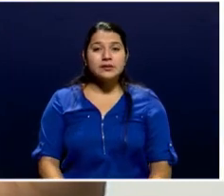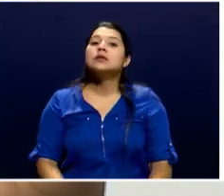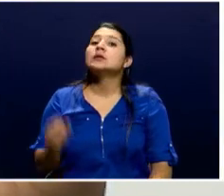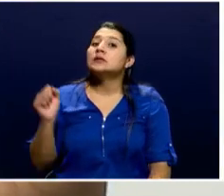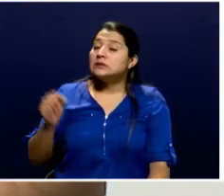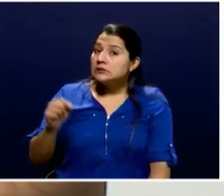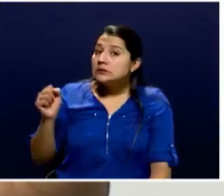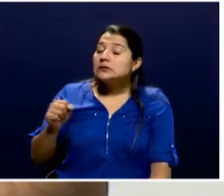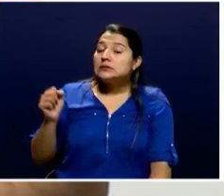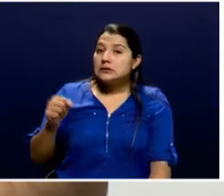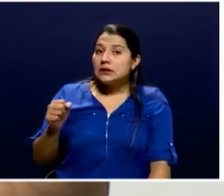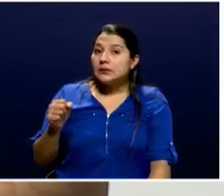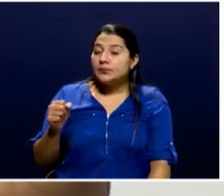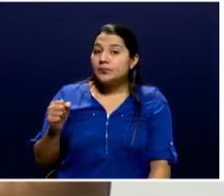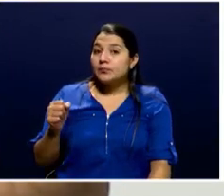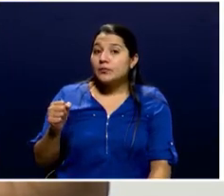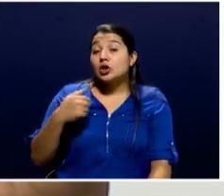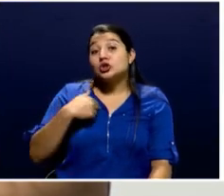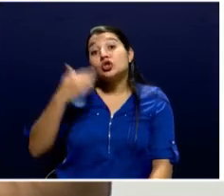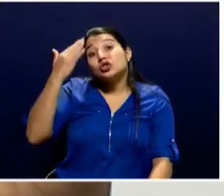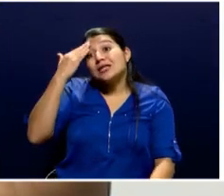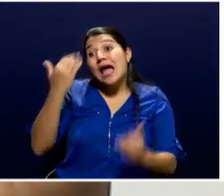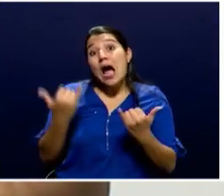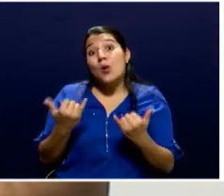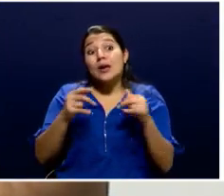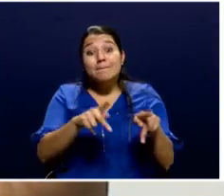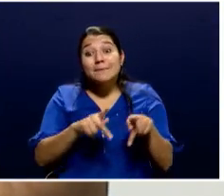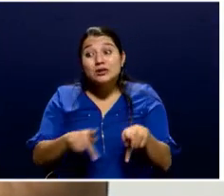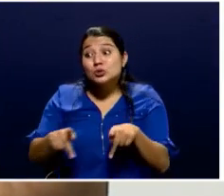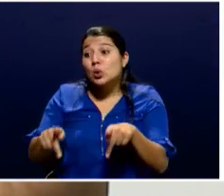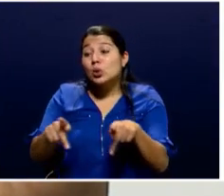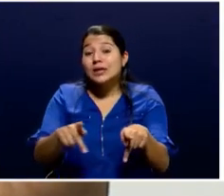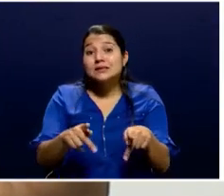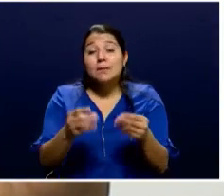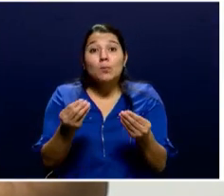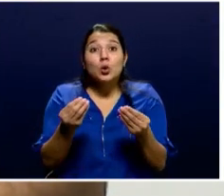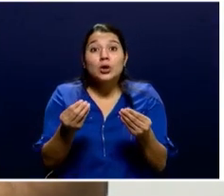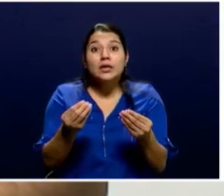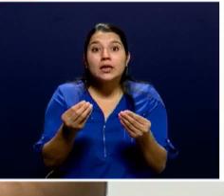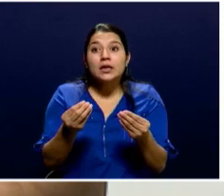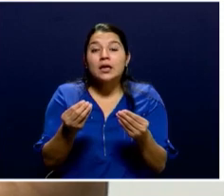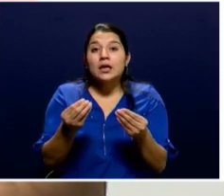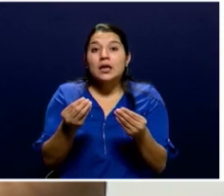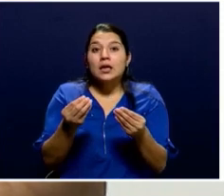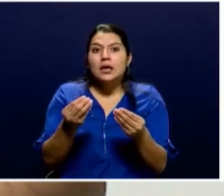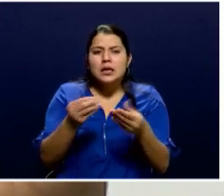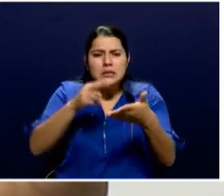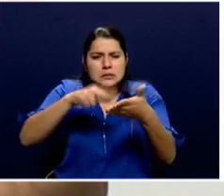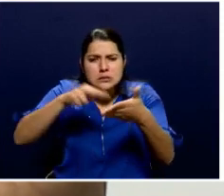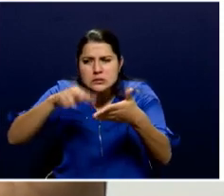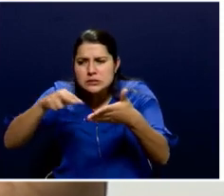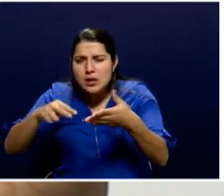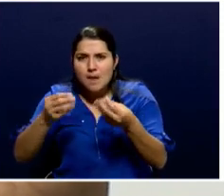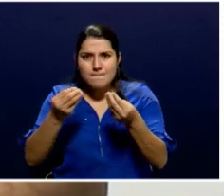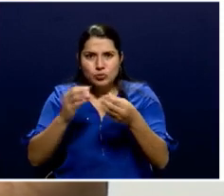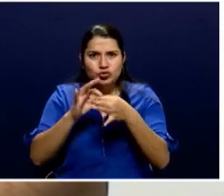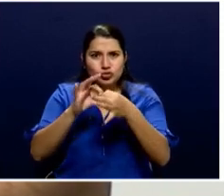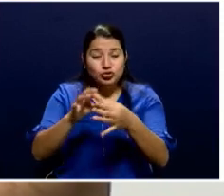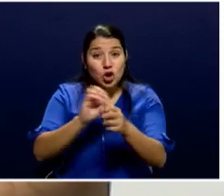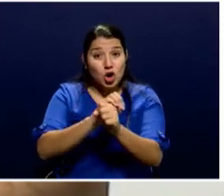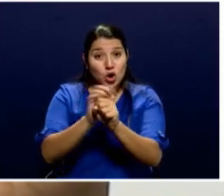Sí, digamos, yo sé que ahora la gente está muy educada y muy leída con respecto a lo que es